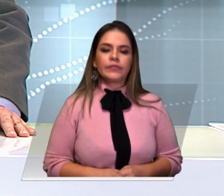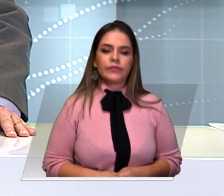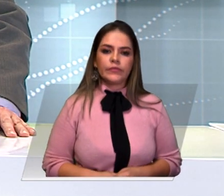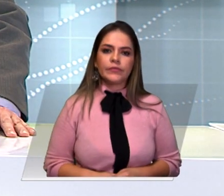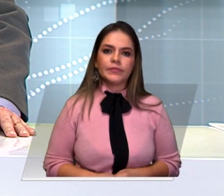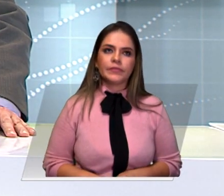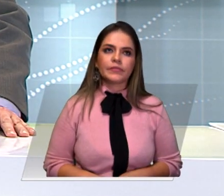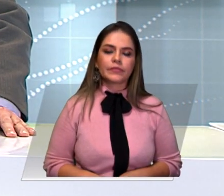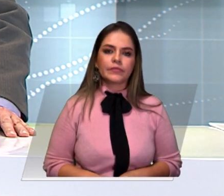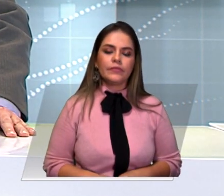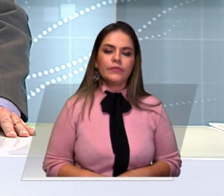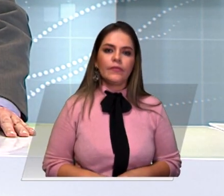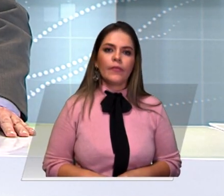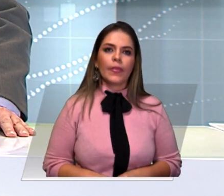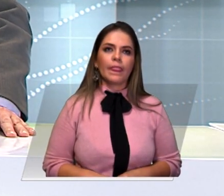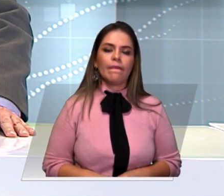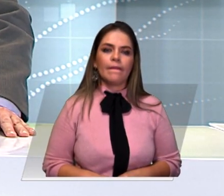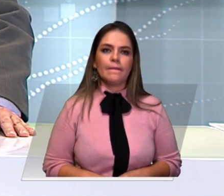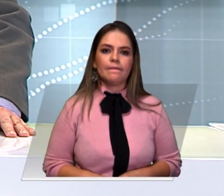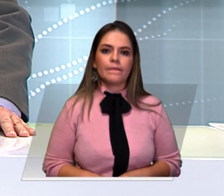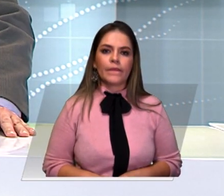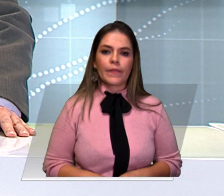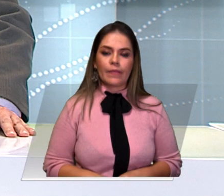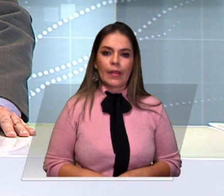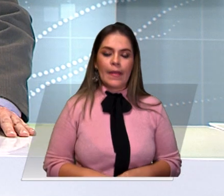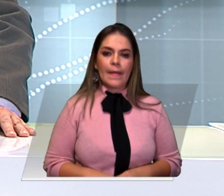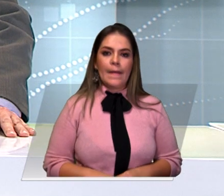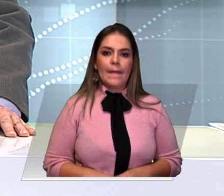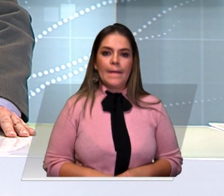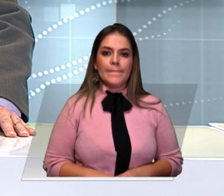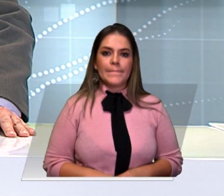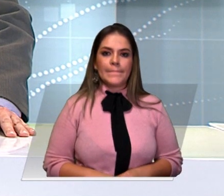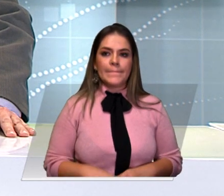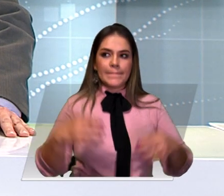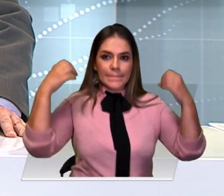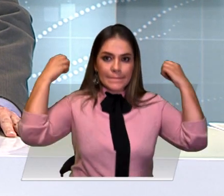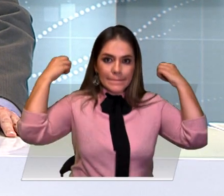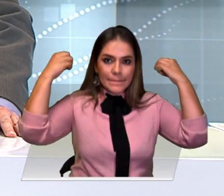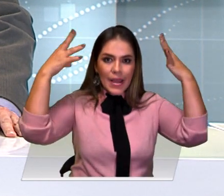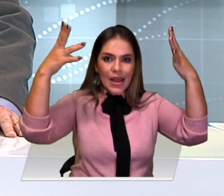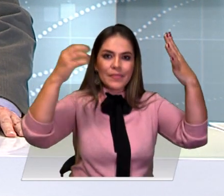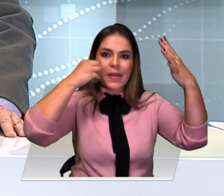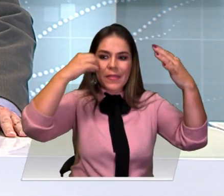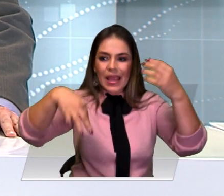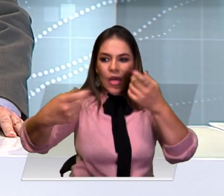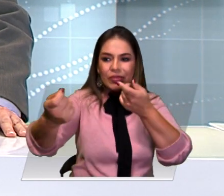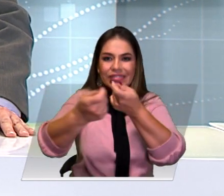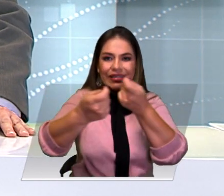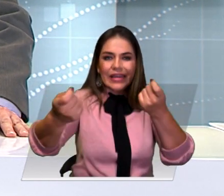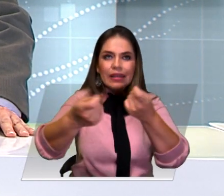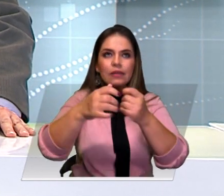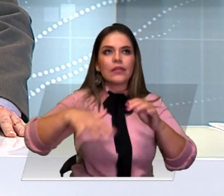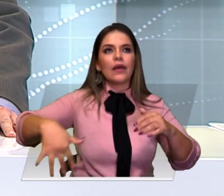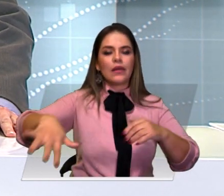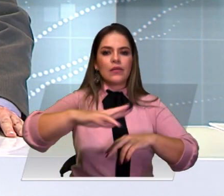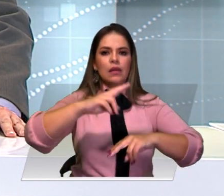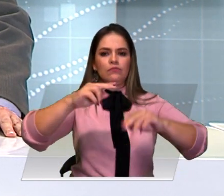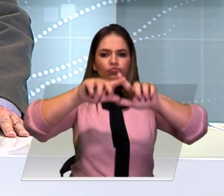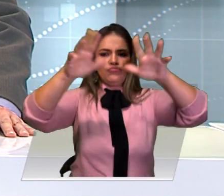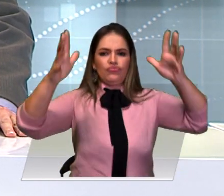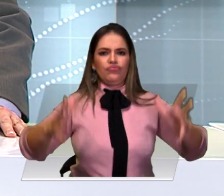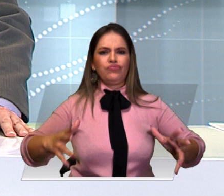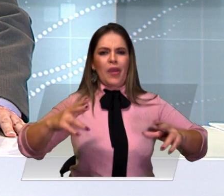Con una inversión millonaria, Las Palmas, en jurisdicción rural de Envigado, estrenará el próximo año una moderna subestación de